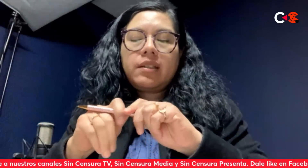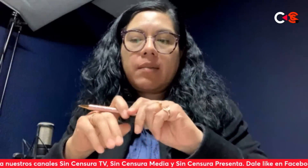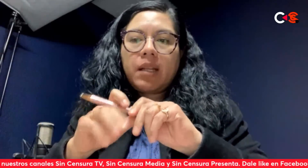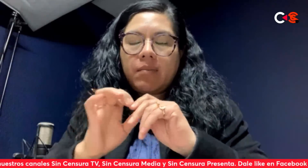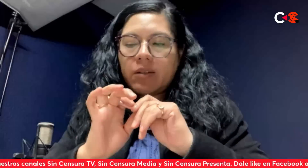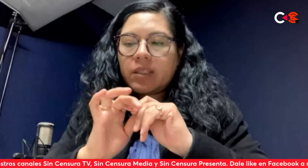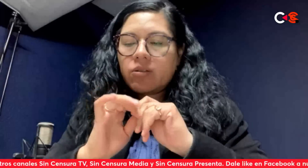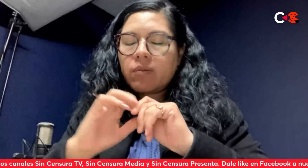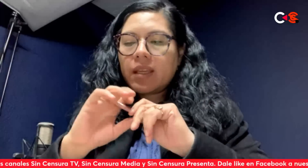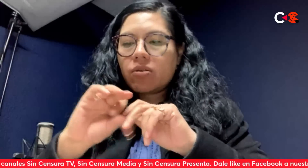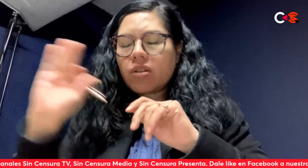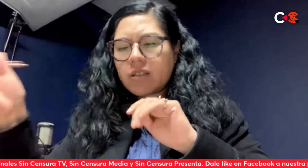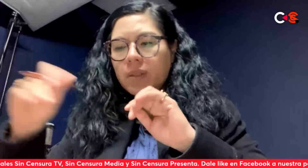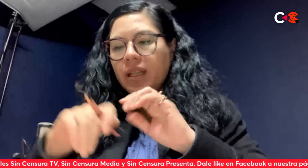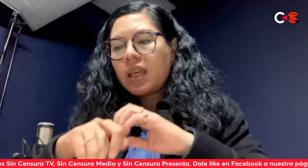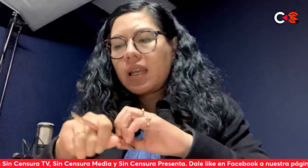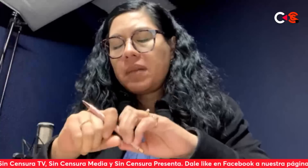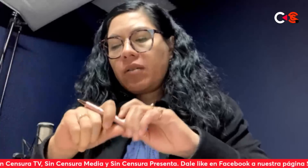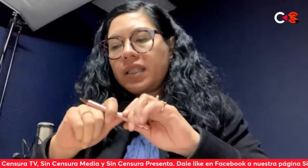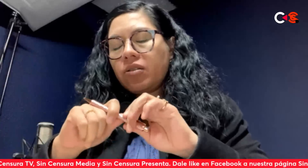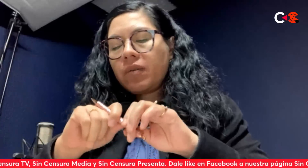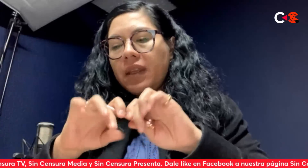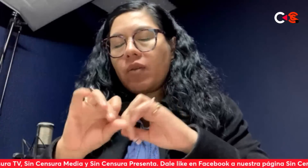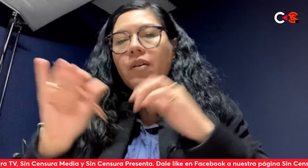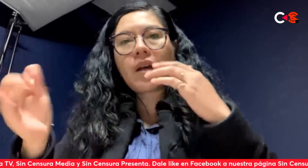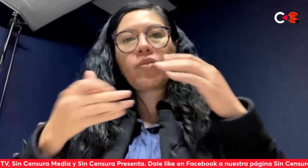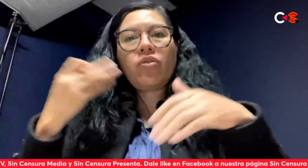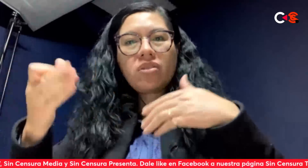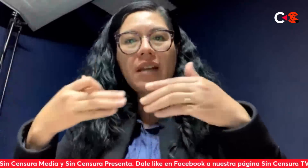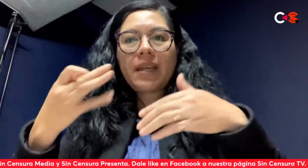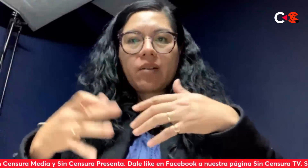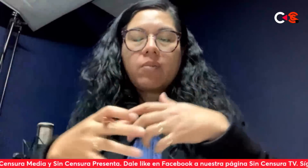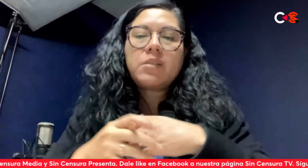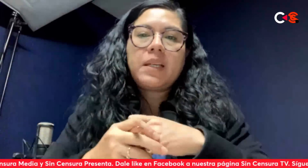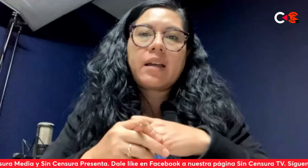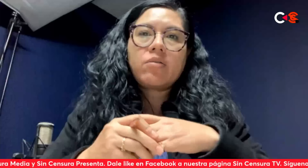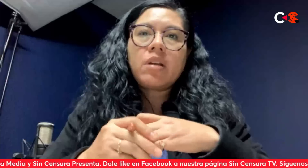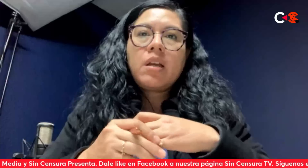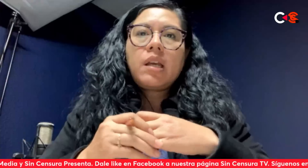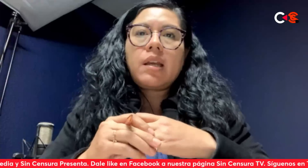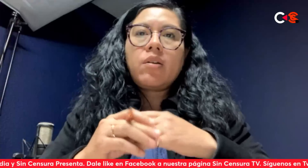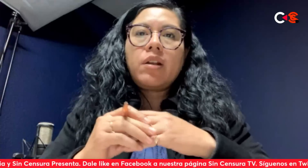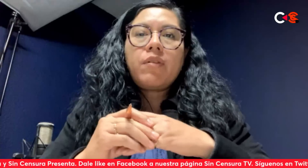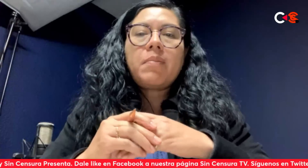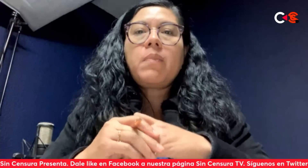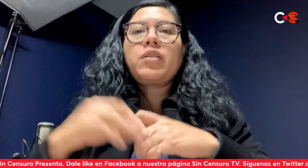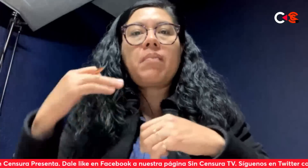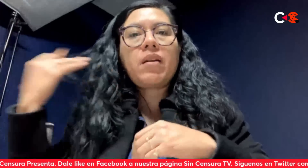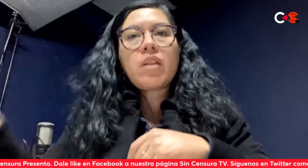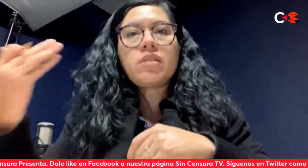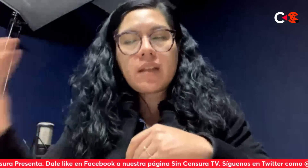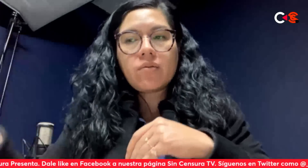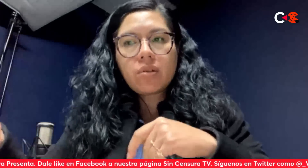12 de diciembre de 1998 y después en 1999, cuando no sabían cómo explicarnos lo del FOBAPROA,